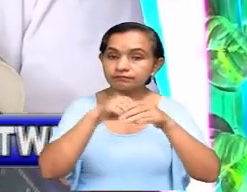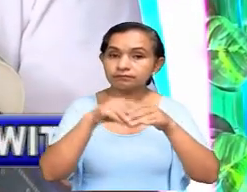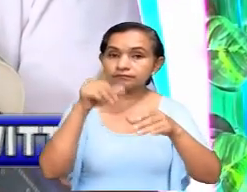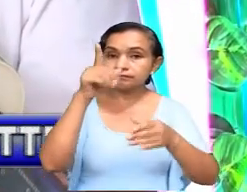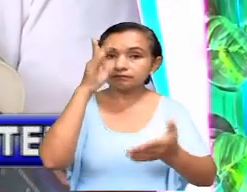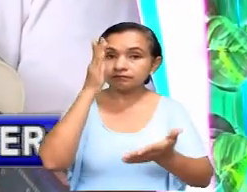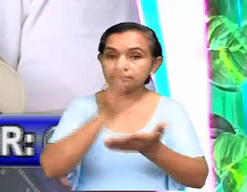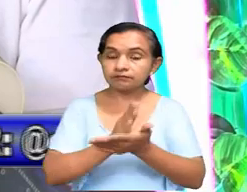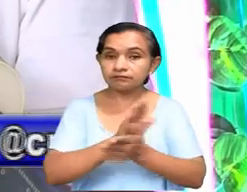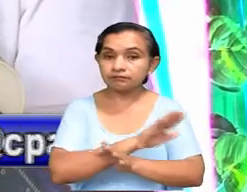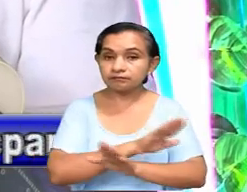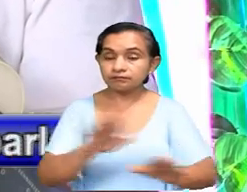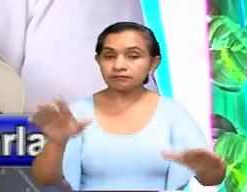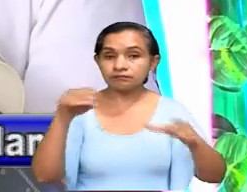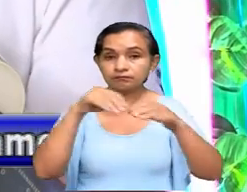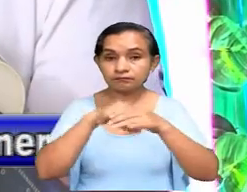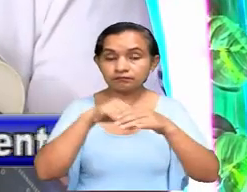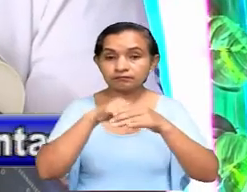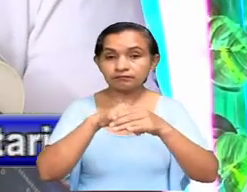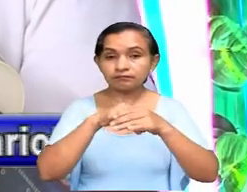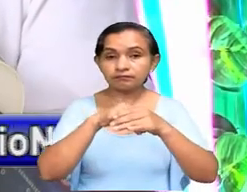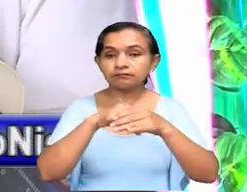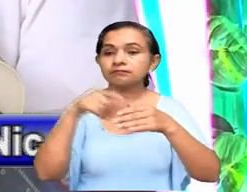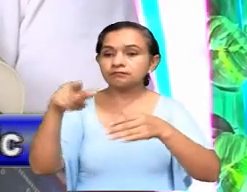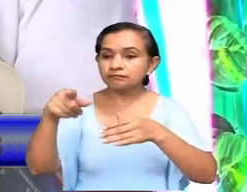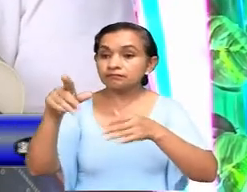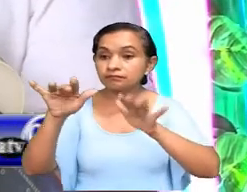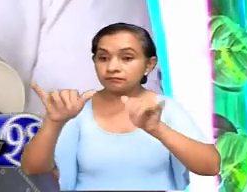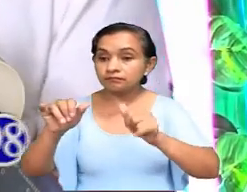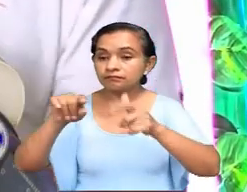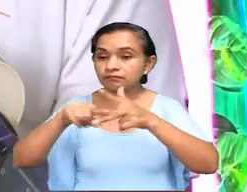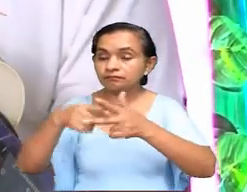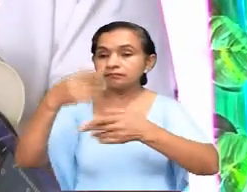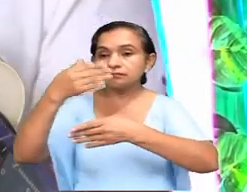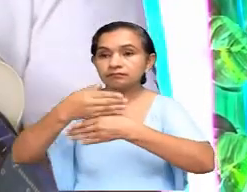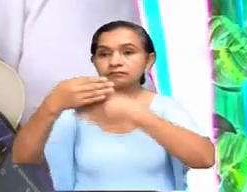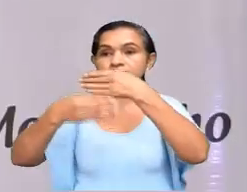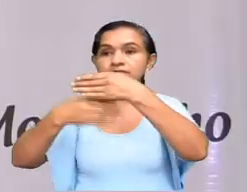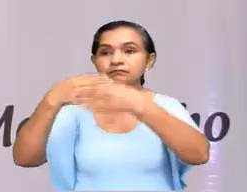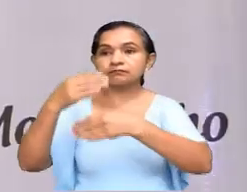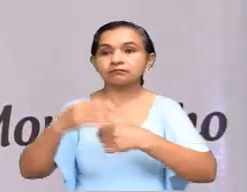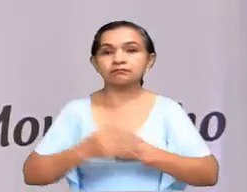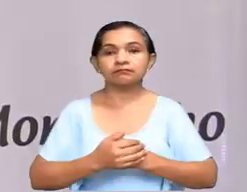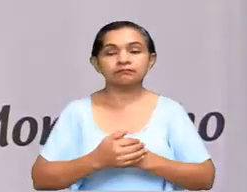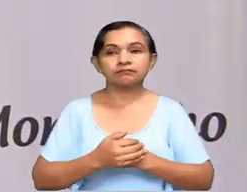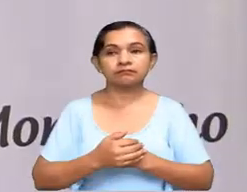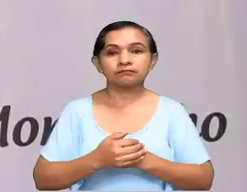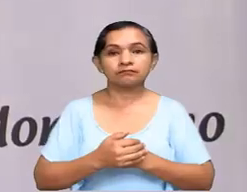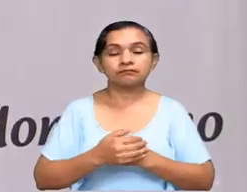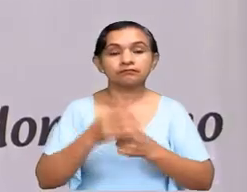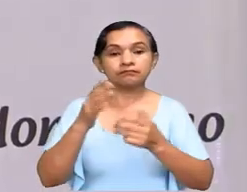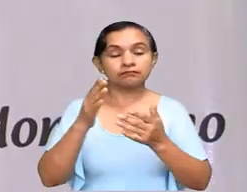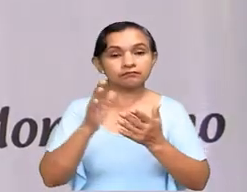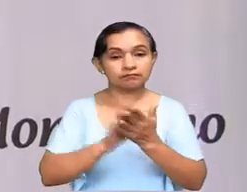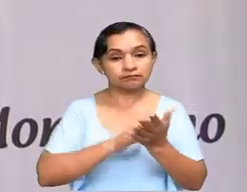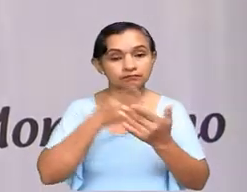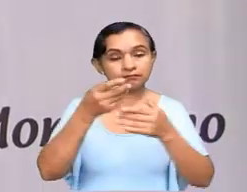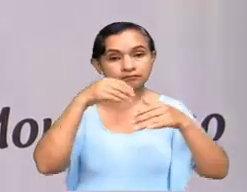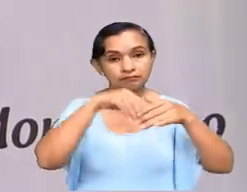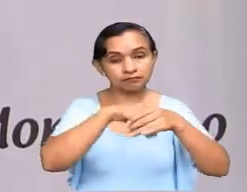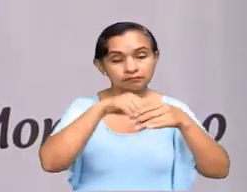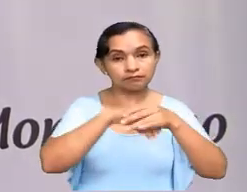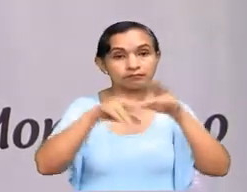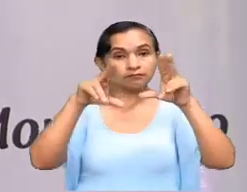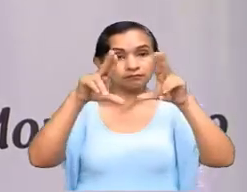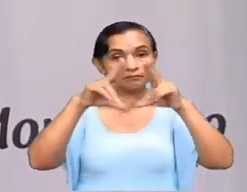ellos finalizado su ahorro, nosotros les construimos su vivienda en mes y medio. El programa de ahorro permite a los